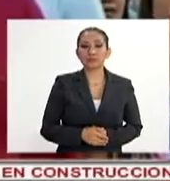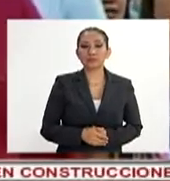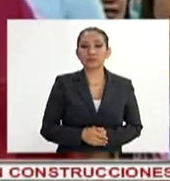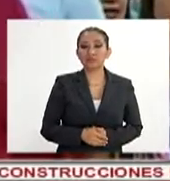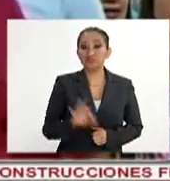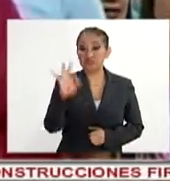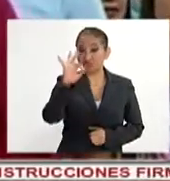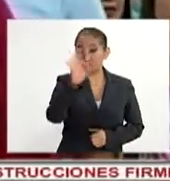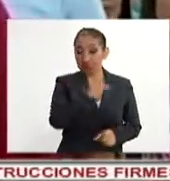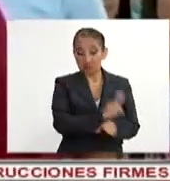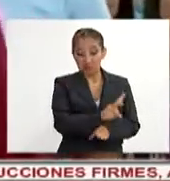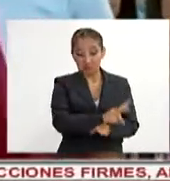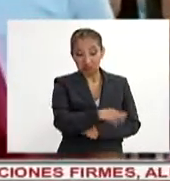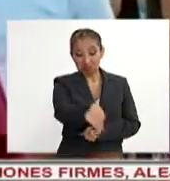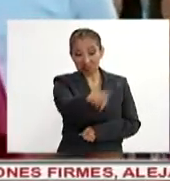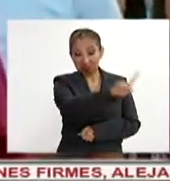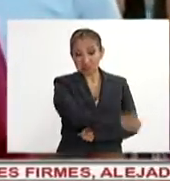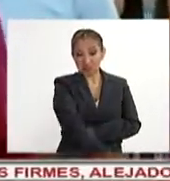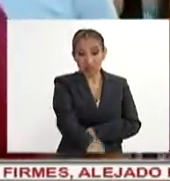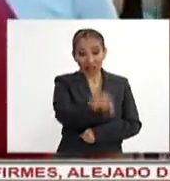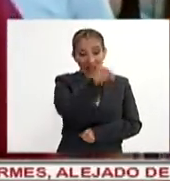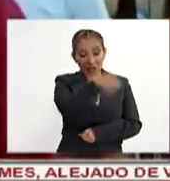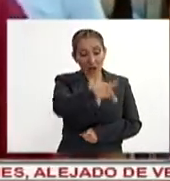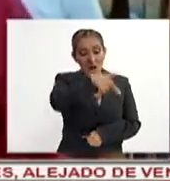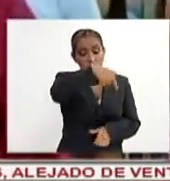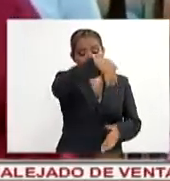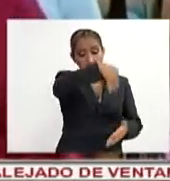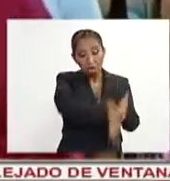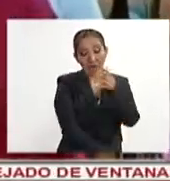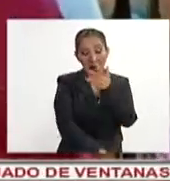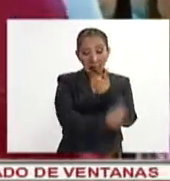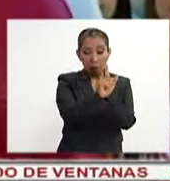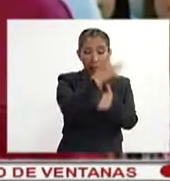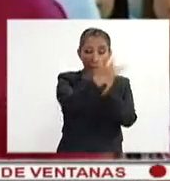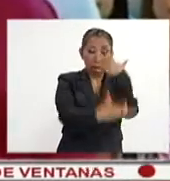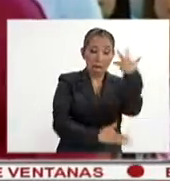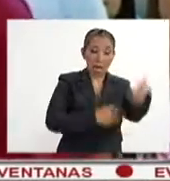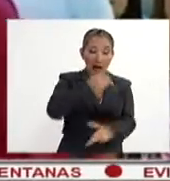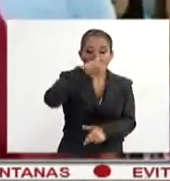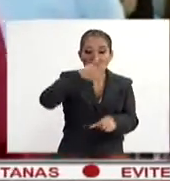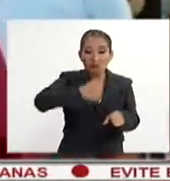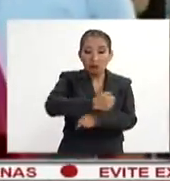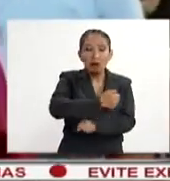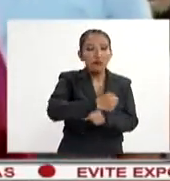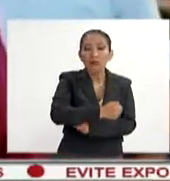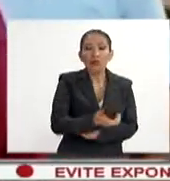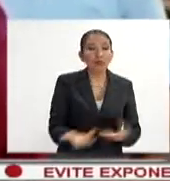Si Venezuela fuera sumida en el caos y la violencia